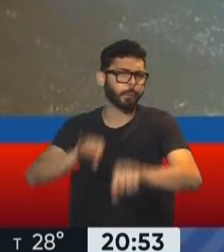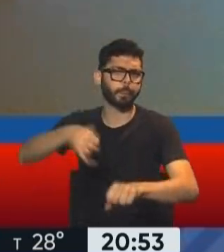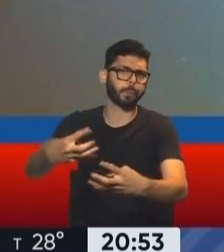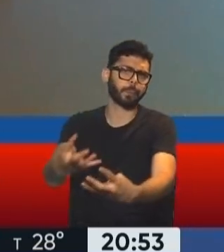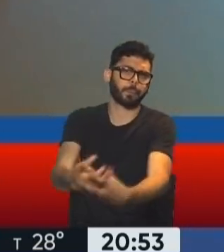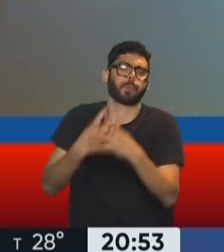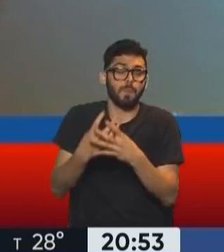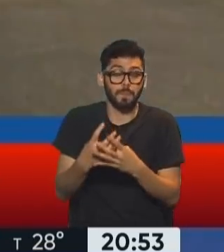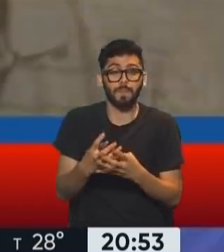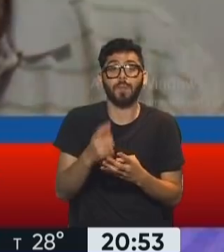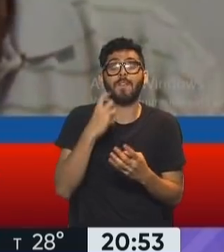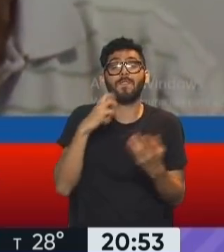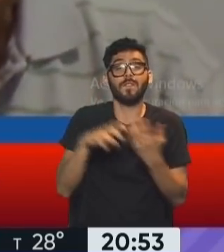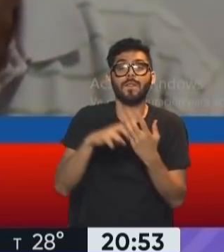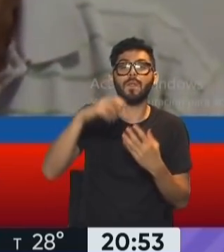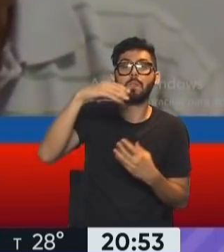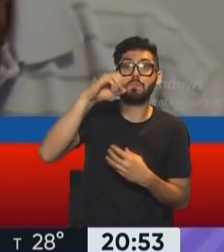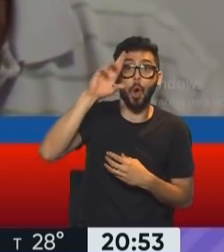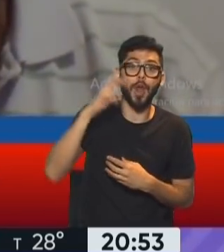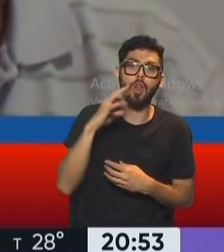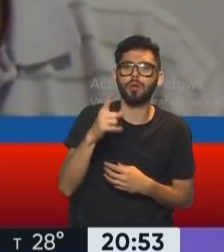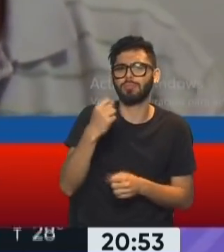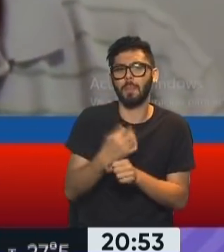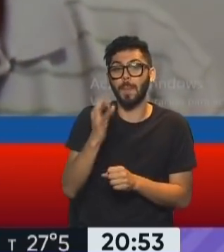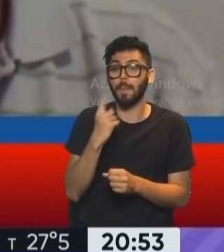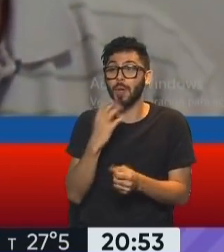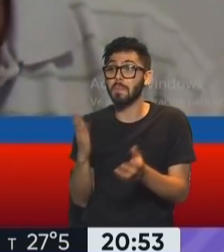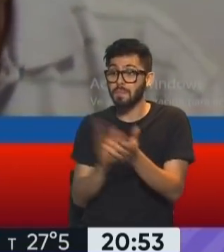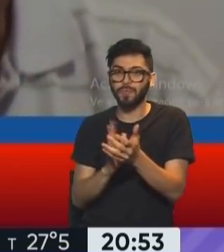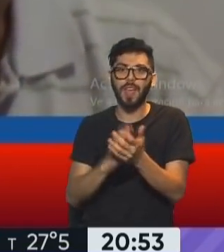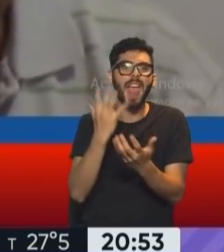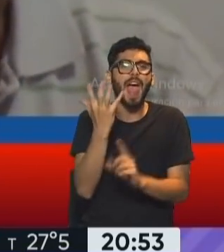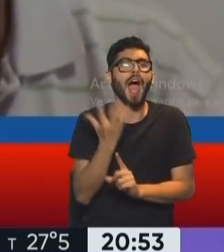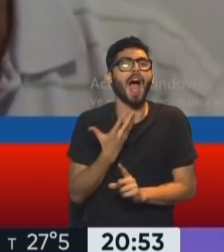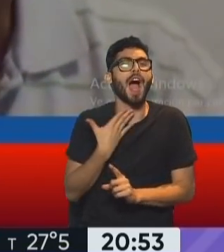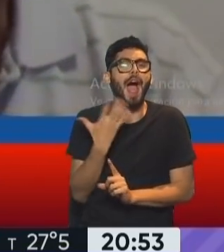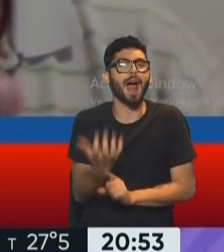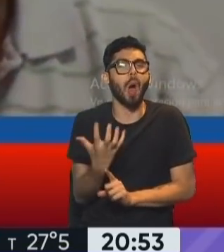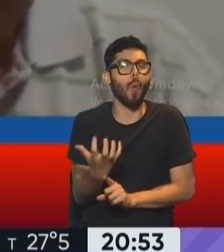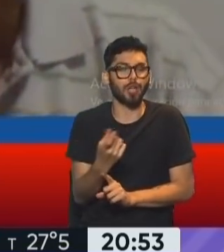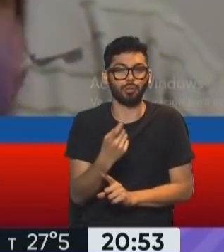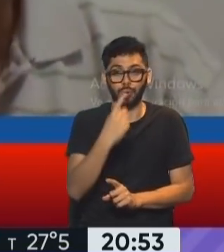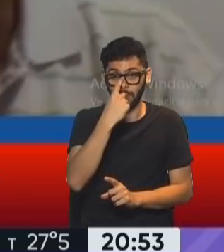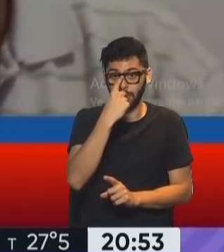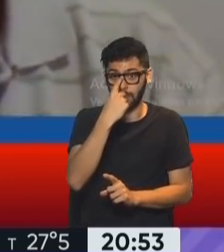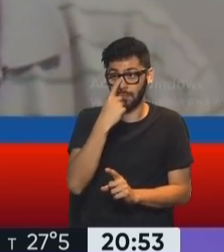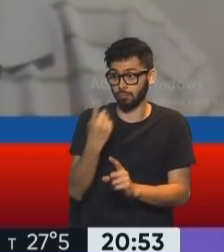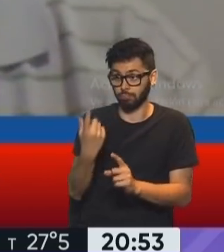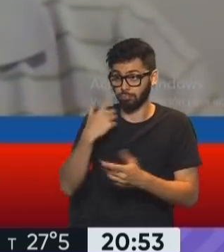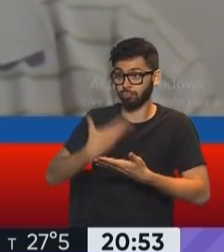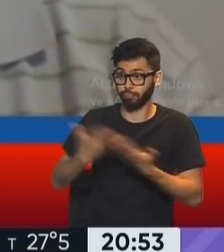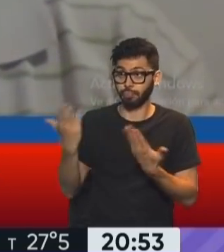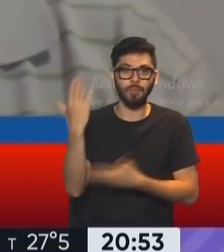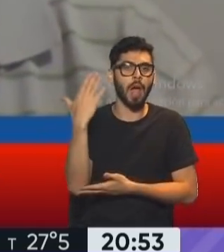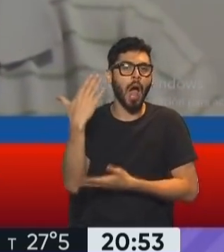realmente extraordinaria porque demostró además en grabaciones que generó y que mostró en